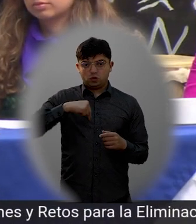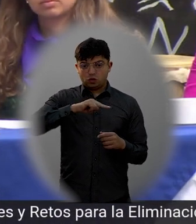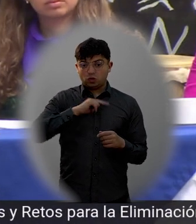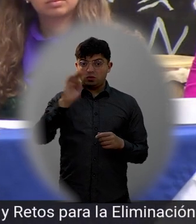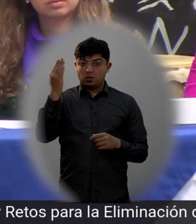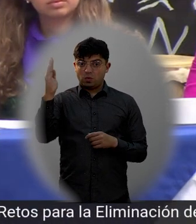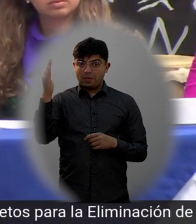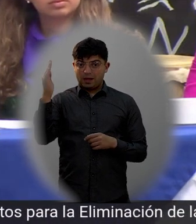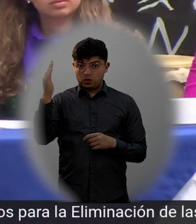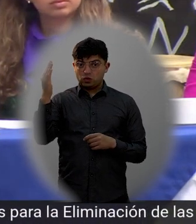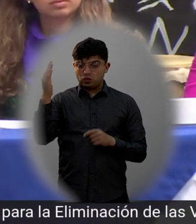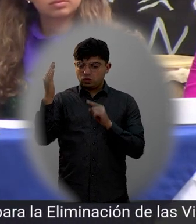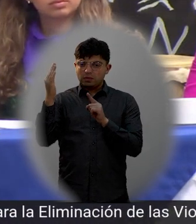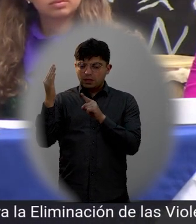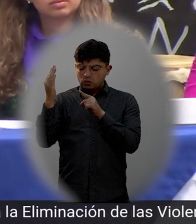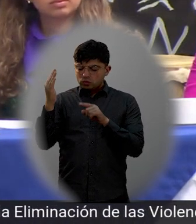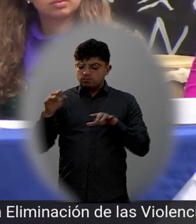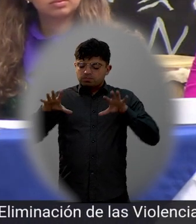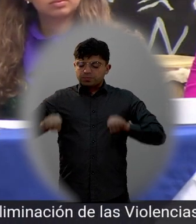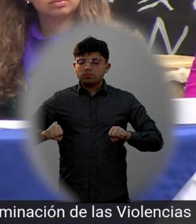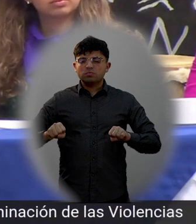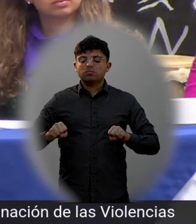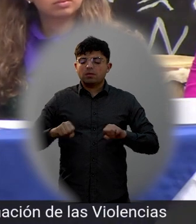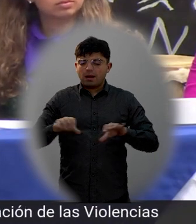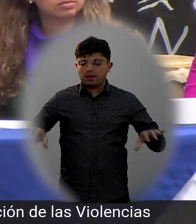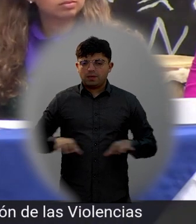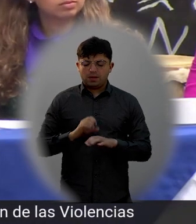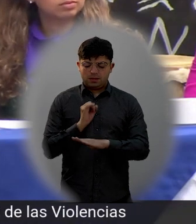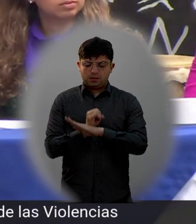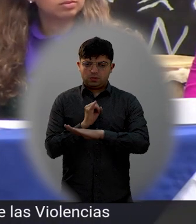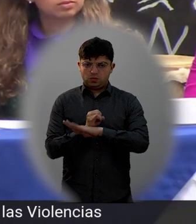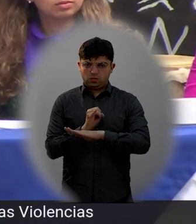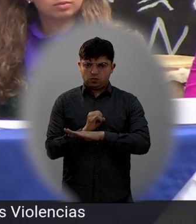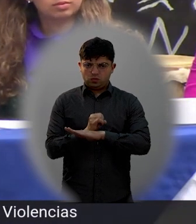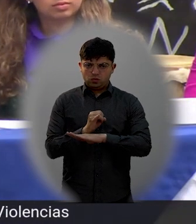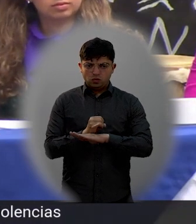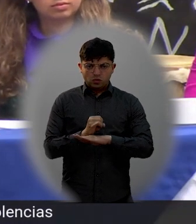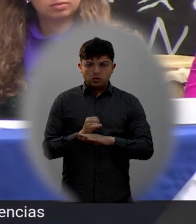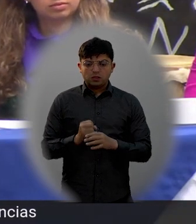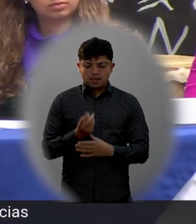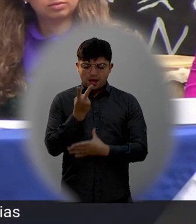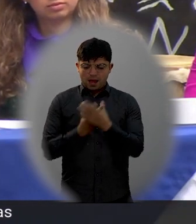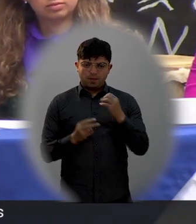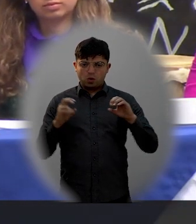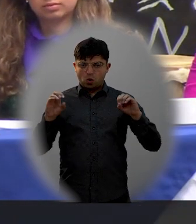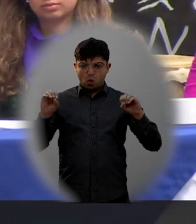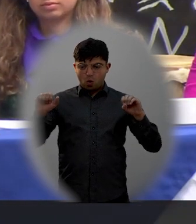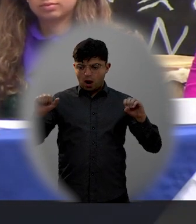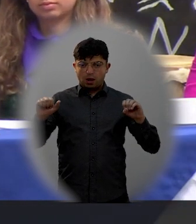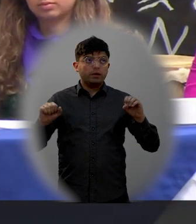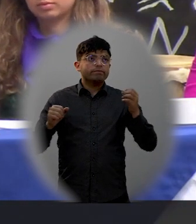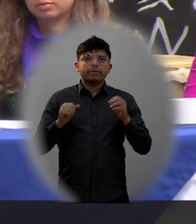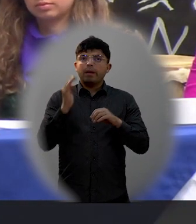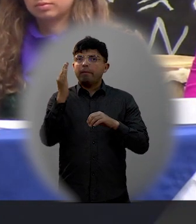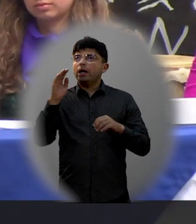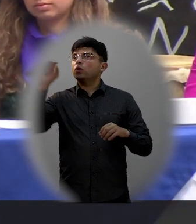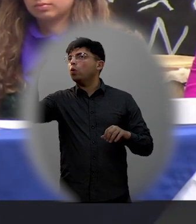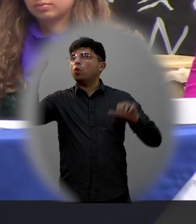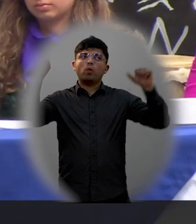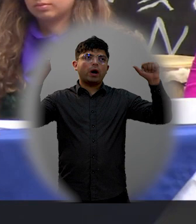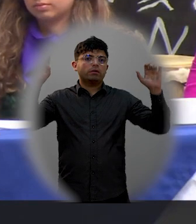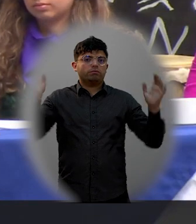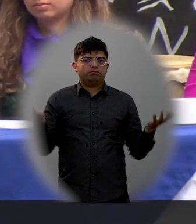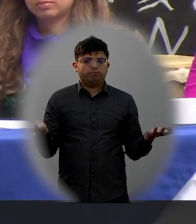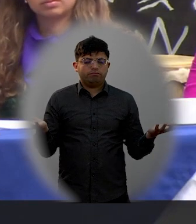baños como ejercicio para mostrar que estamos en una institución que actúa de manera binaria y crea los espacios solo para hombres